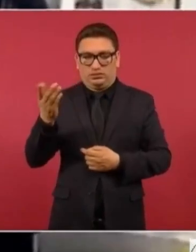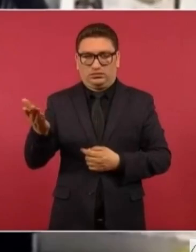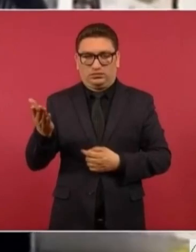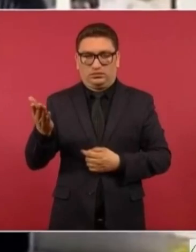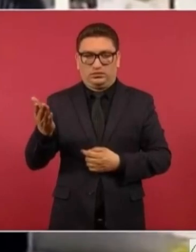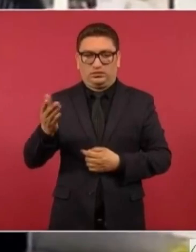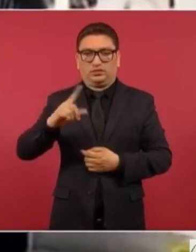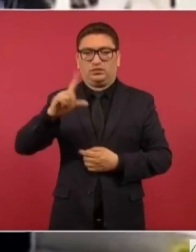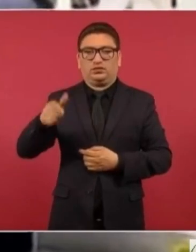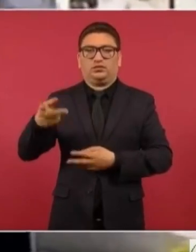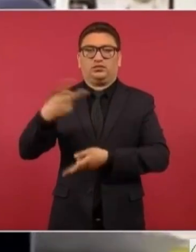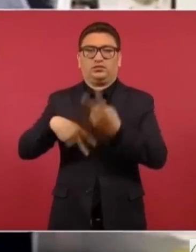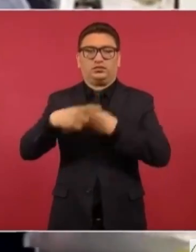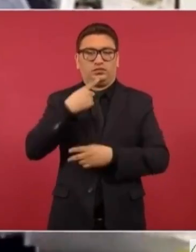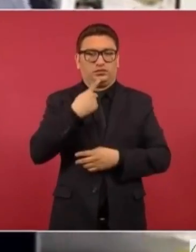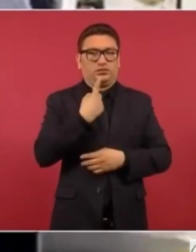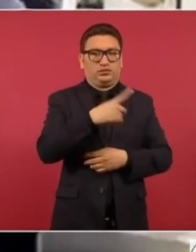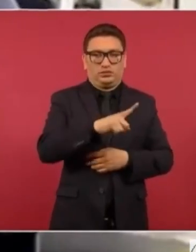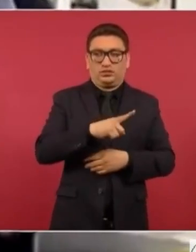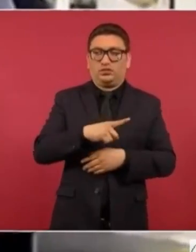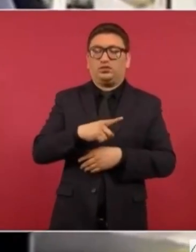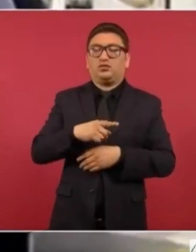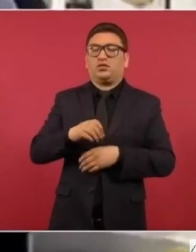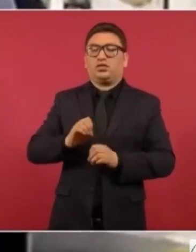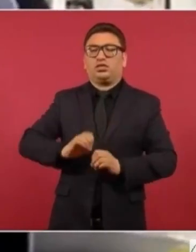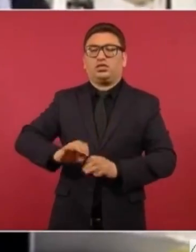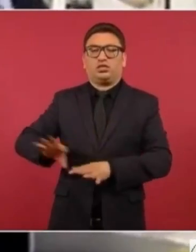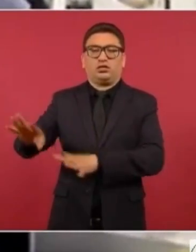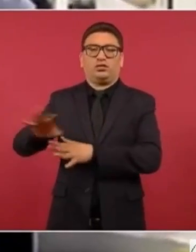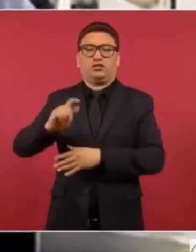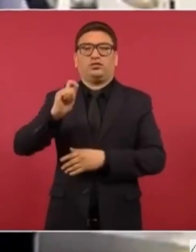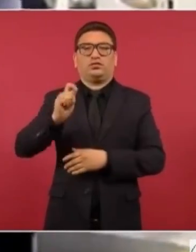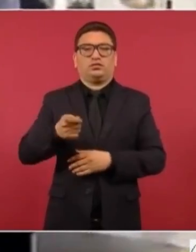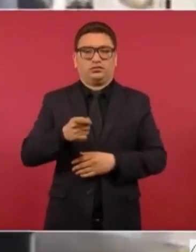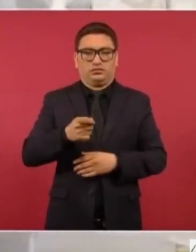luego te vienen a reclamar y cedes, entonces el mensaje es: la ley no cuenta.